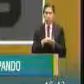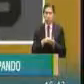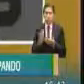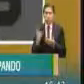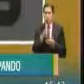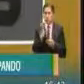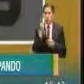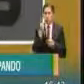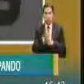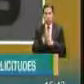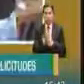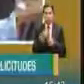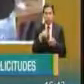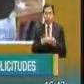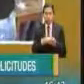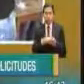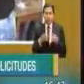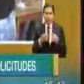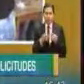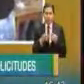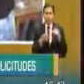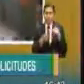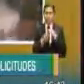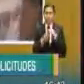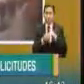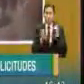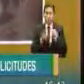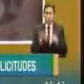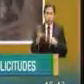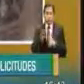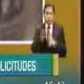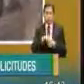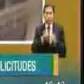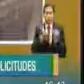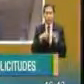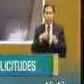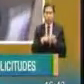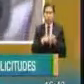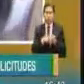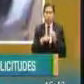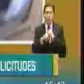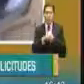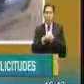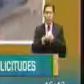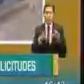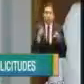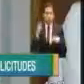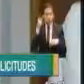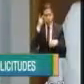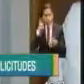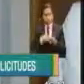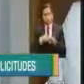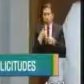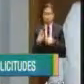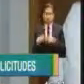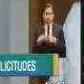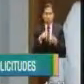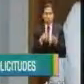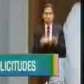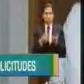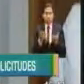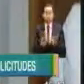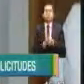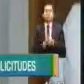el Tribunal Supremo Electoral, los medios de comunicación que han sido habilitados para poder participar de estas